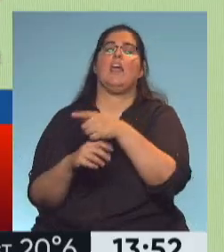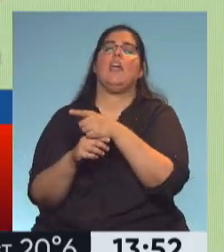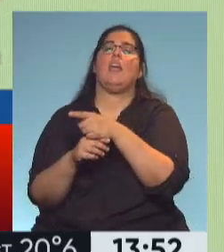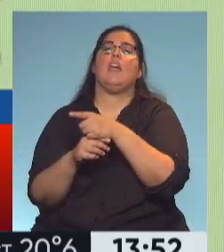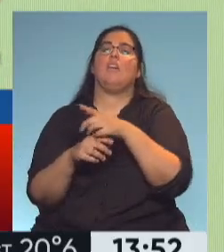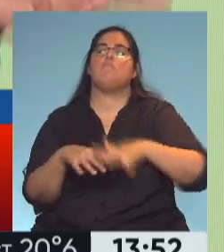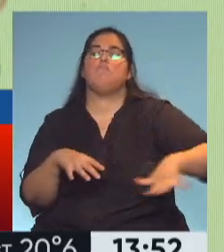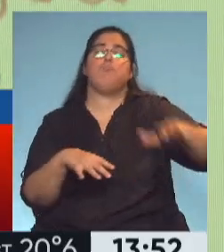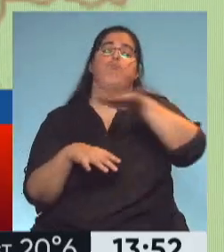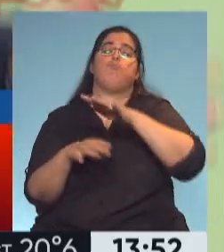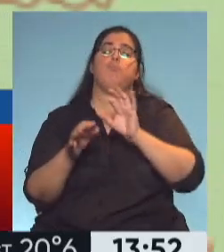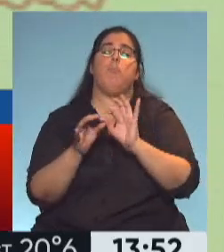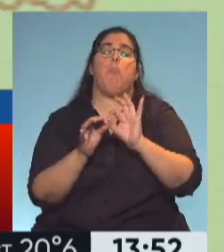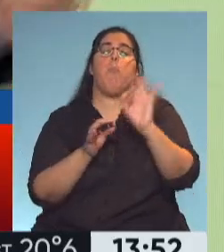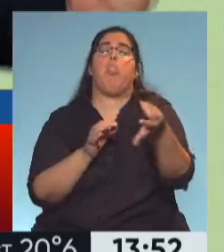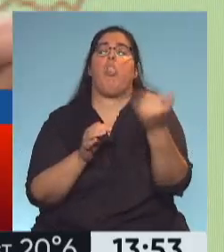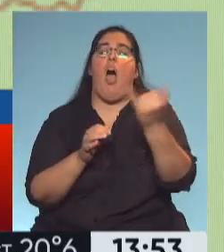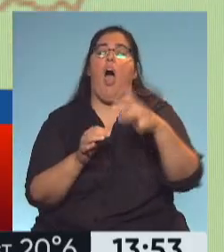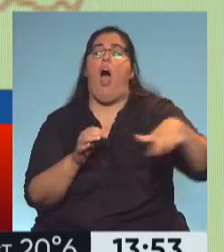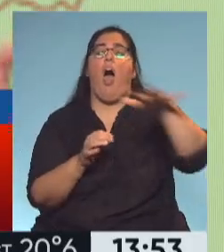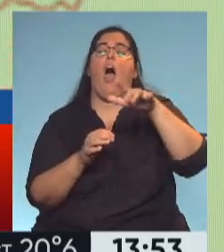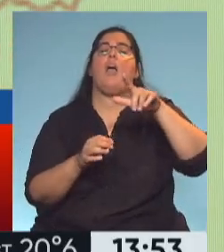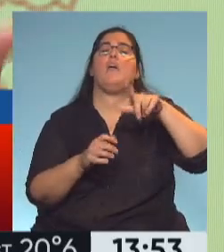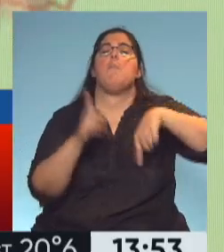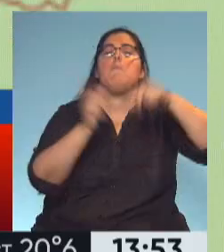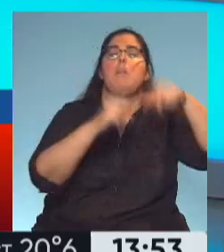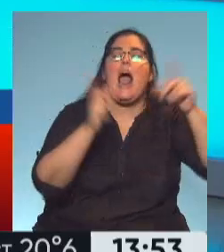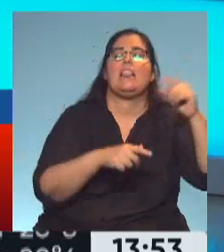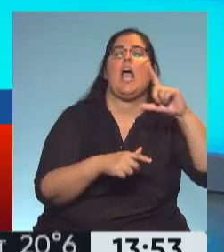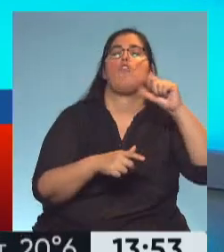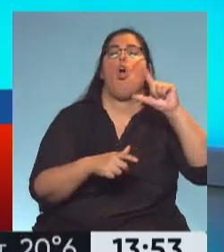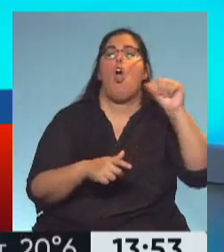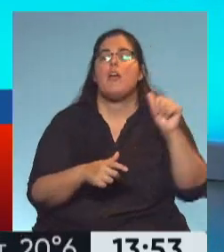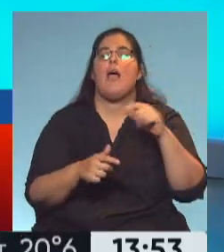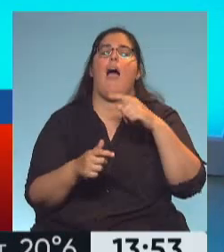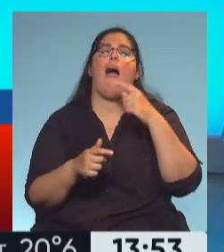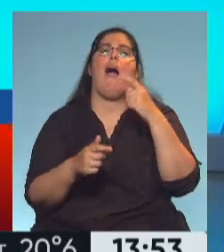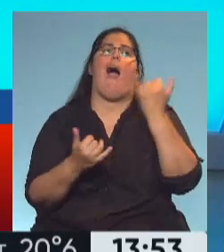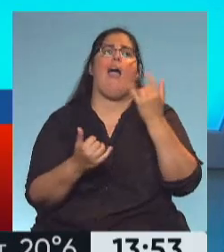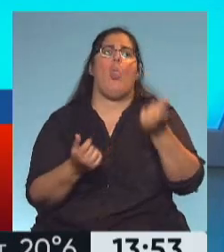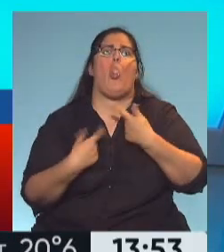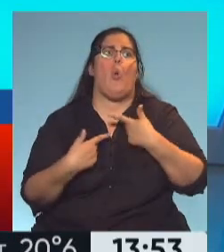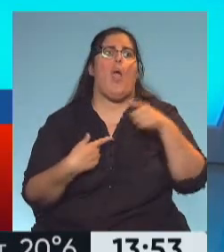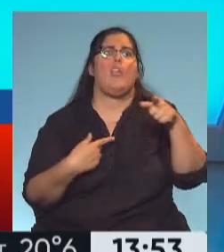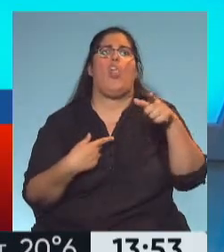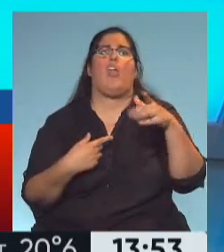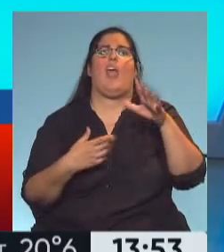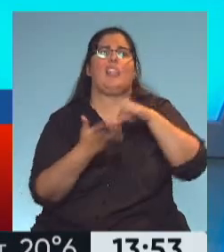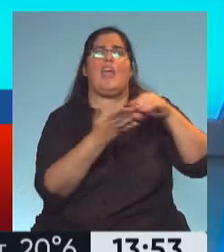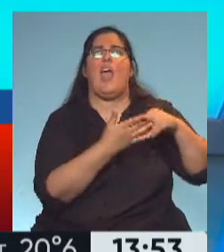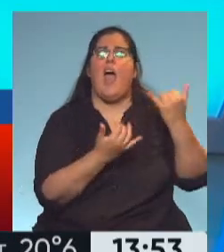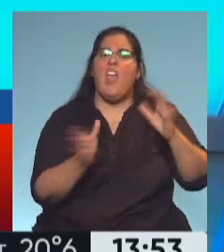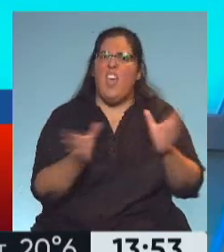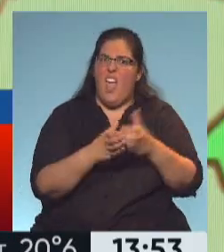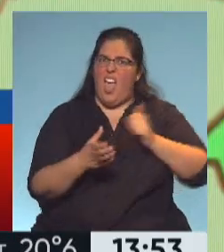zona muy cercana a plantaciones de coca y demás, hay dueños de tierra que tienen sus ejércitos privados. Exactamente. Que